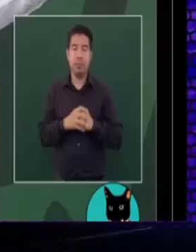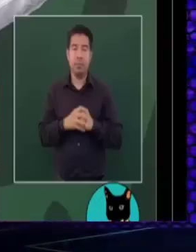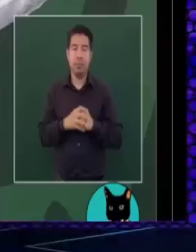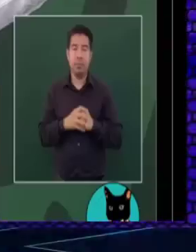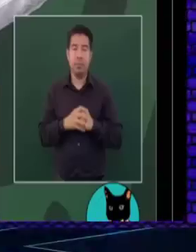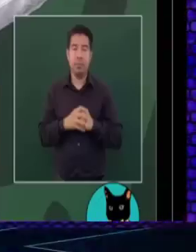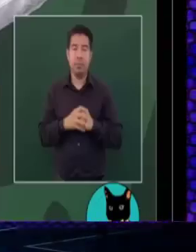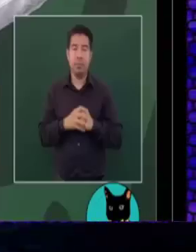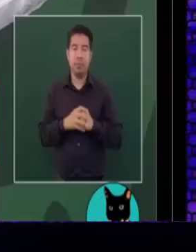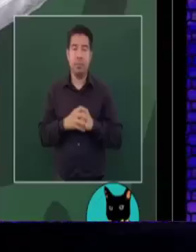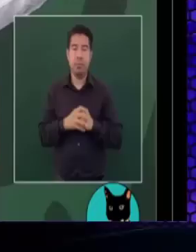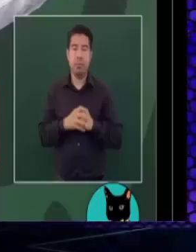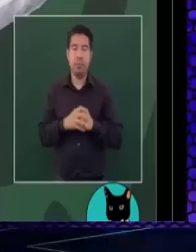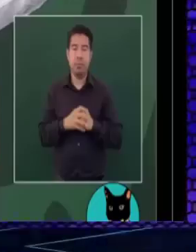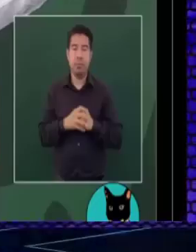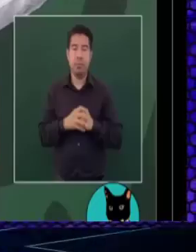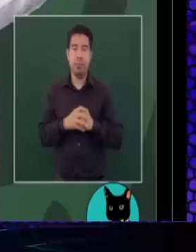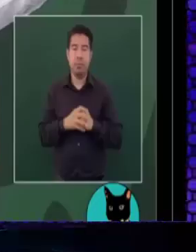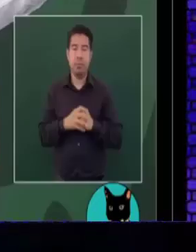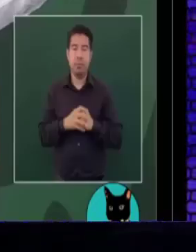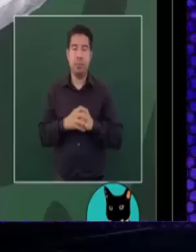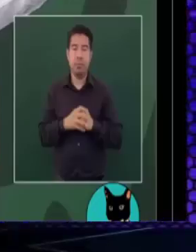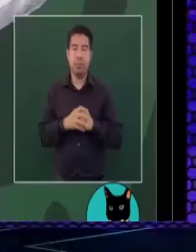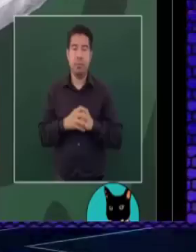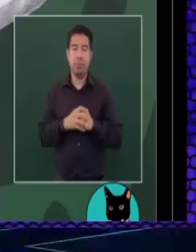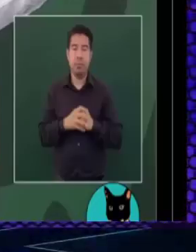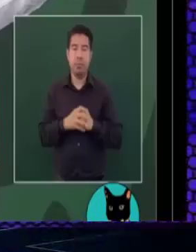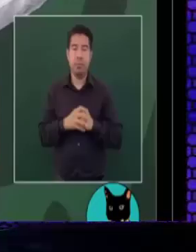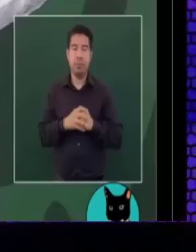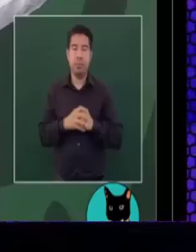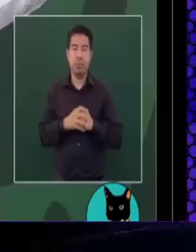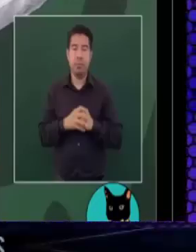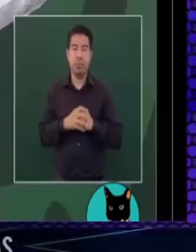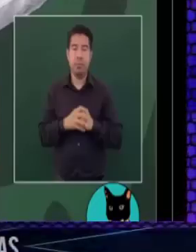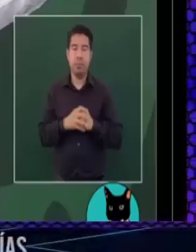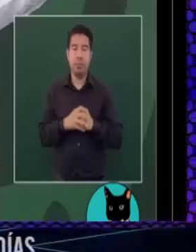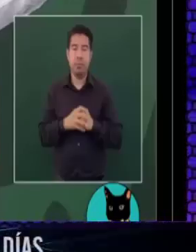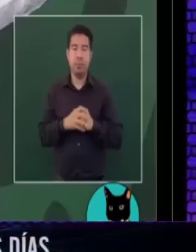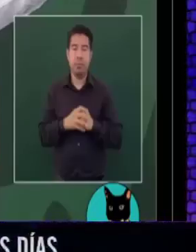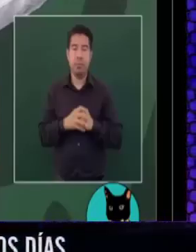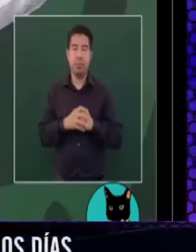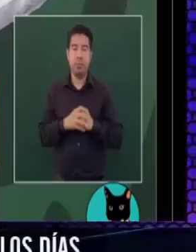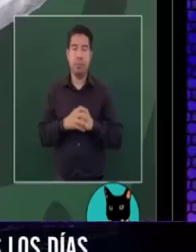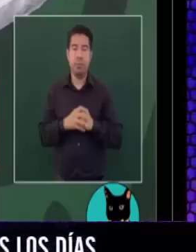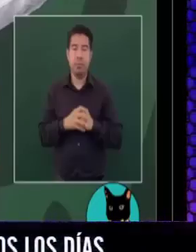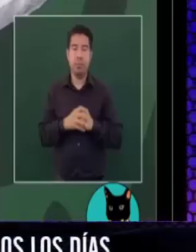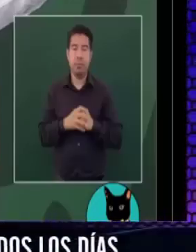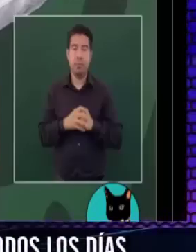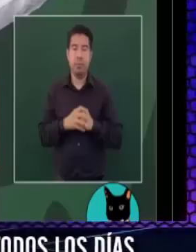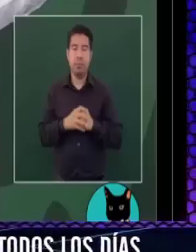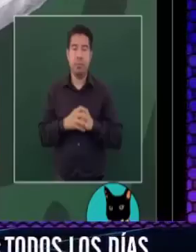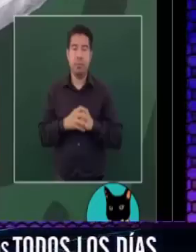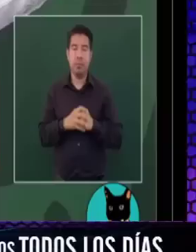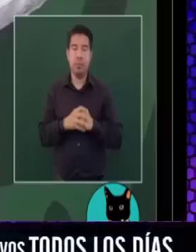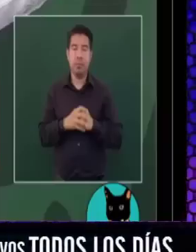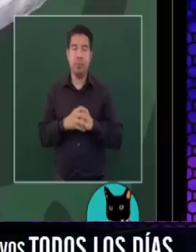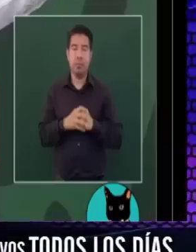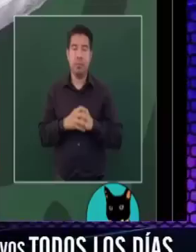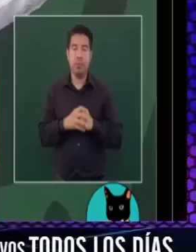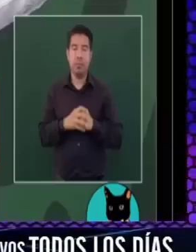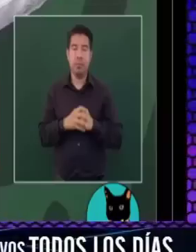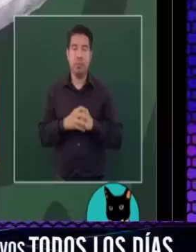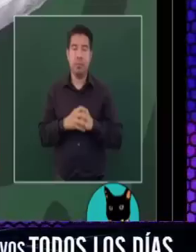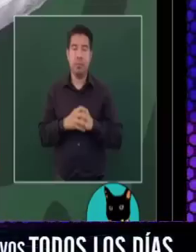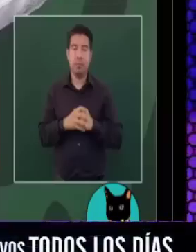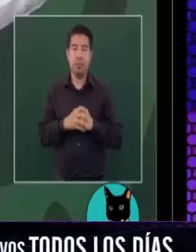porque ellos aplican la Constitución en base a sus criterios, no a lo que dice la Constitución. Es a lo que